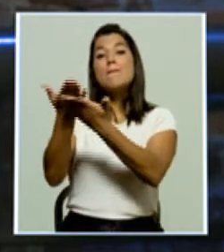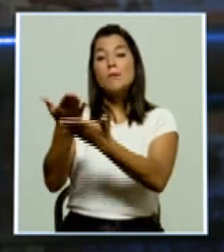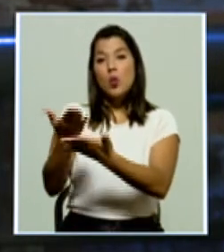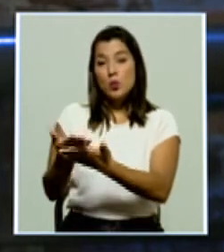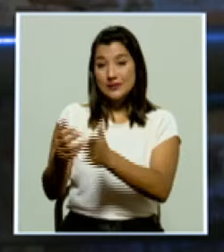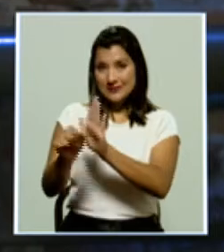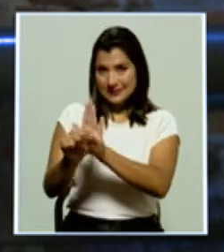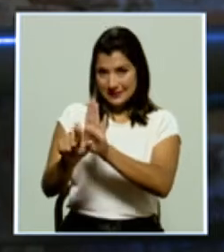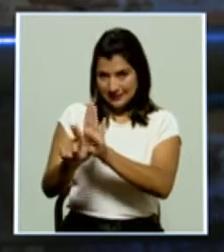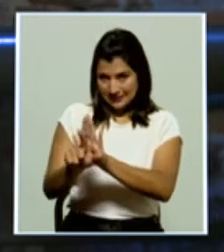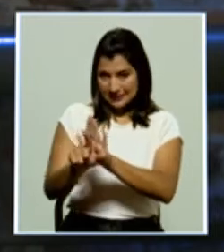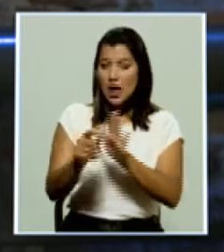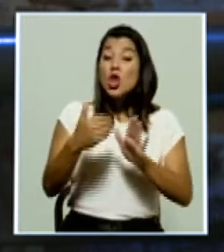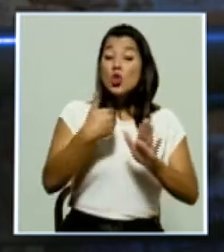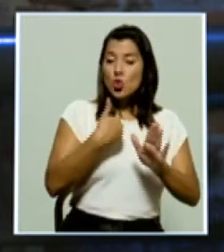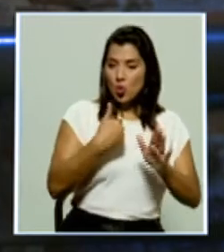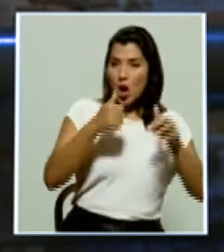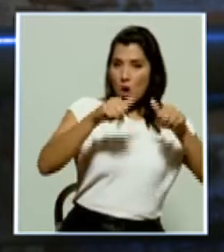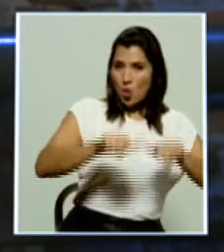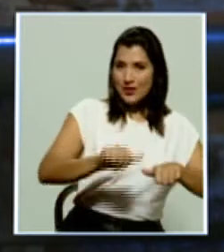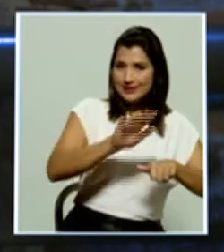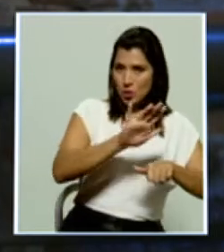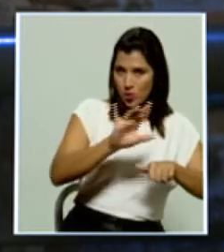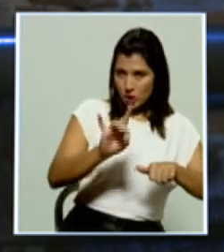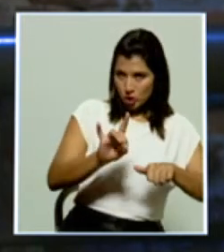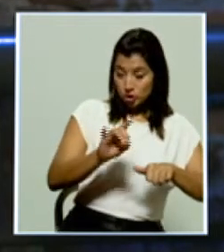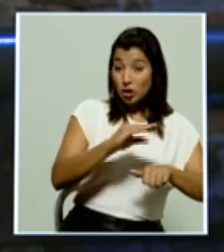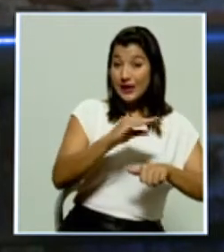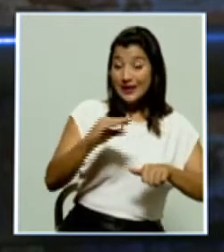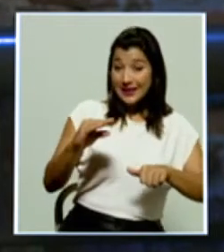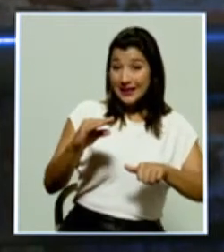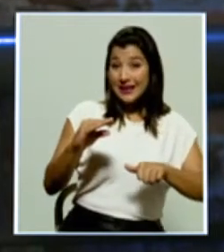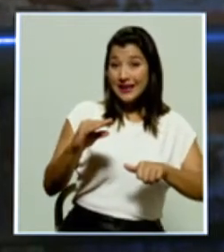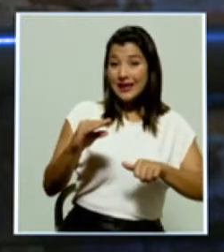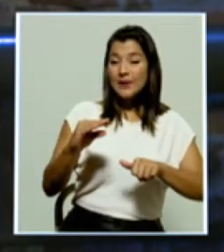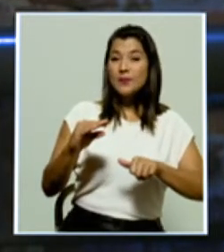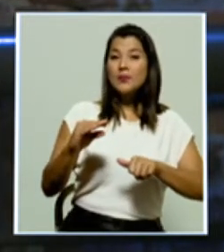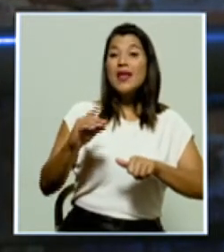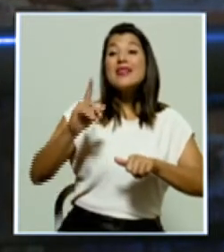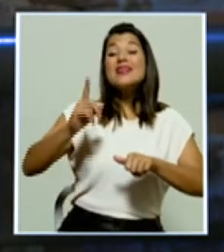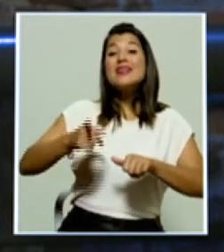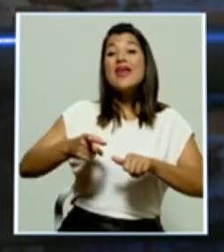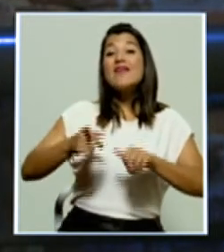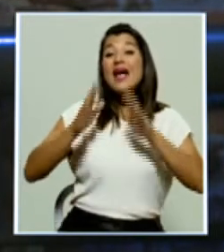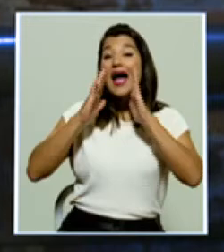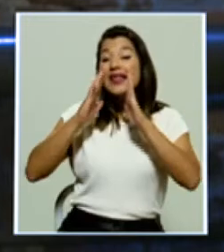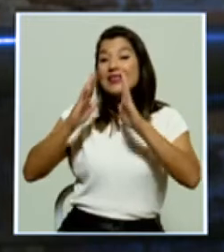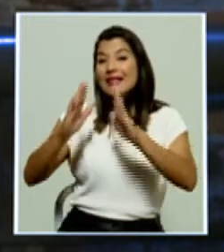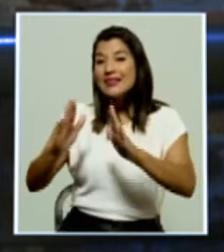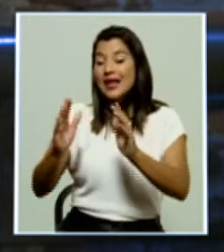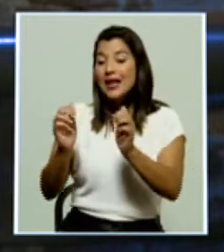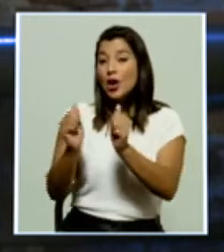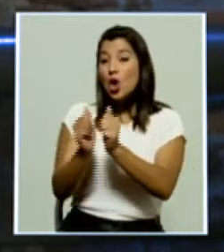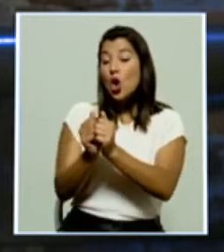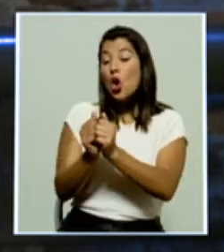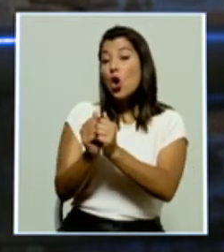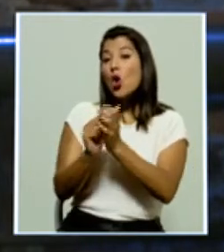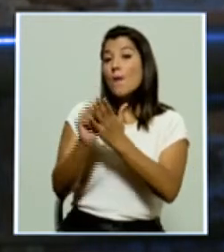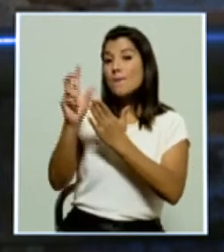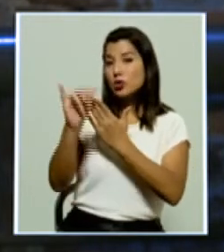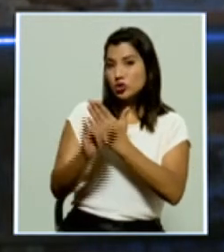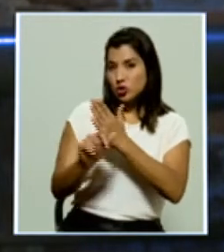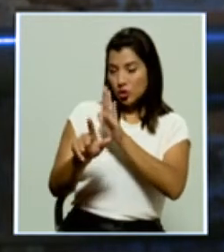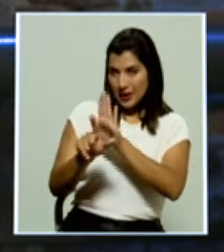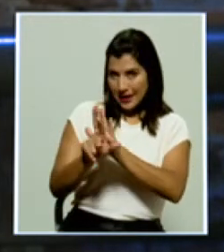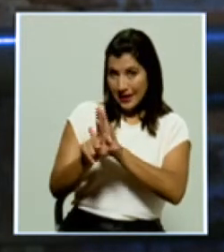de las 58 que tienen que ser atendidas directamente mediante expedientes y proyectos de ley, y estas son precisamente en las que